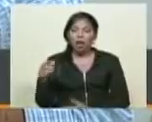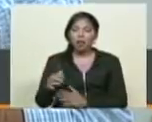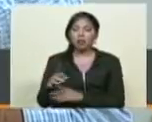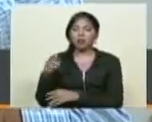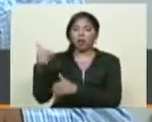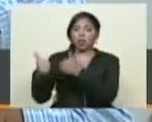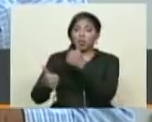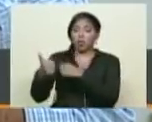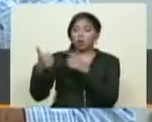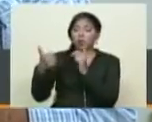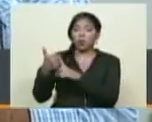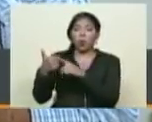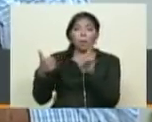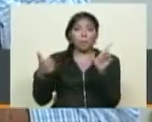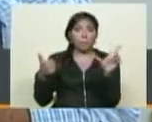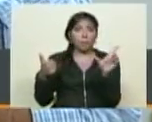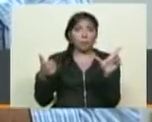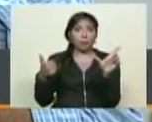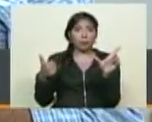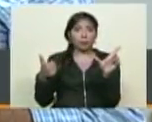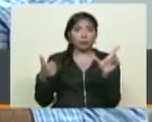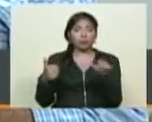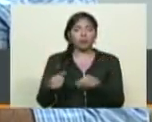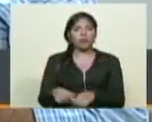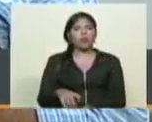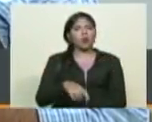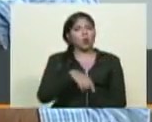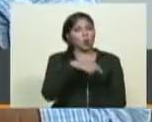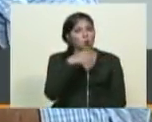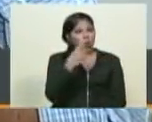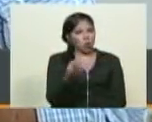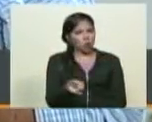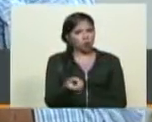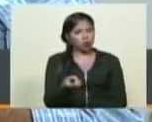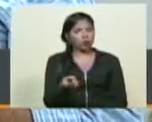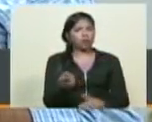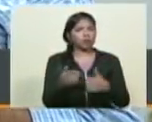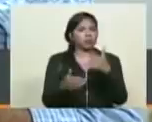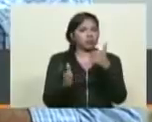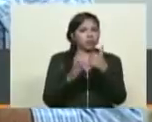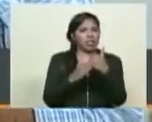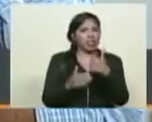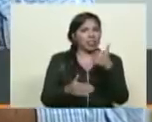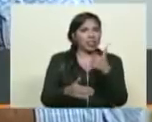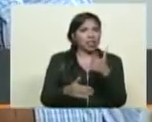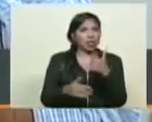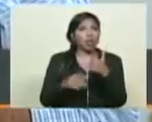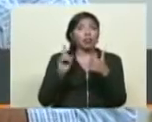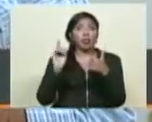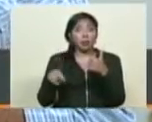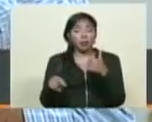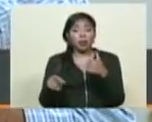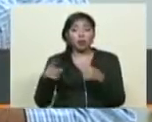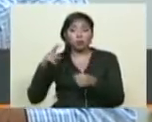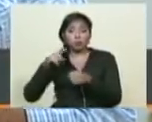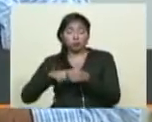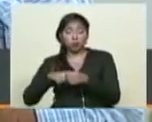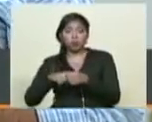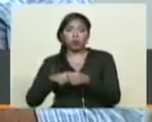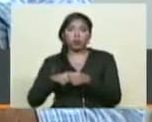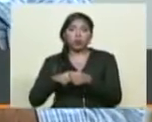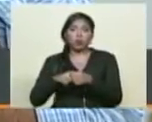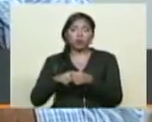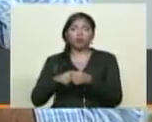de Venezuela y existen también algunos candidatos pertenecientes a las fuerzas revolucionarias, algunos pertenecientes al gran